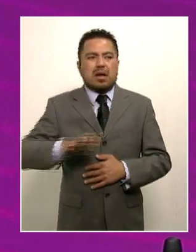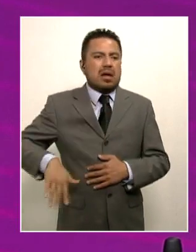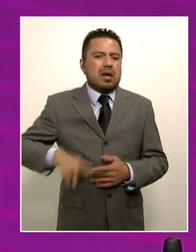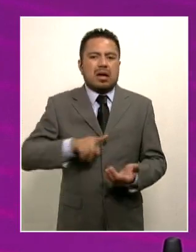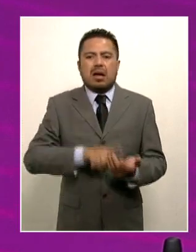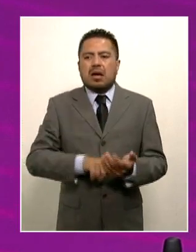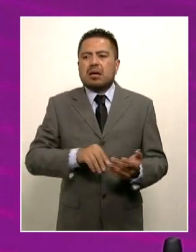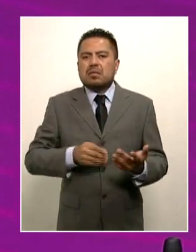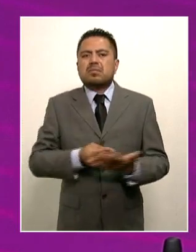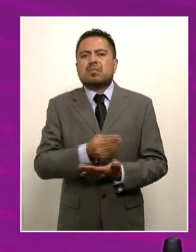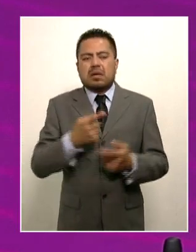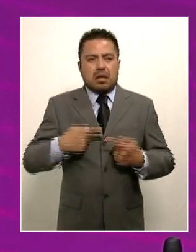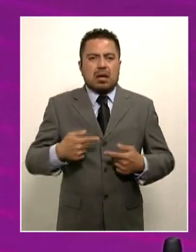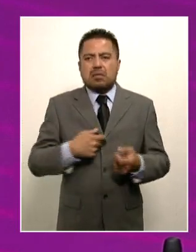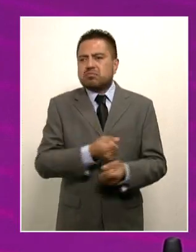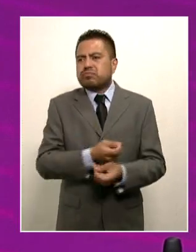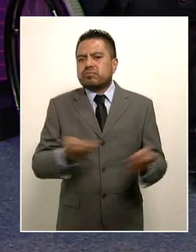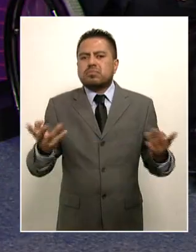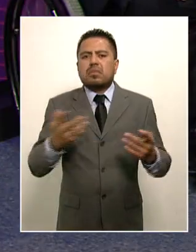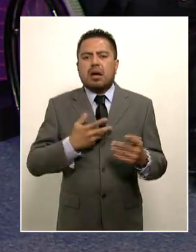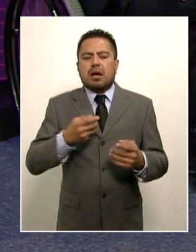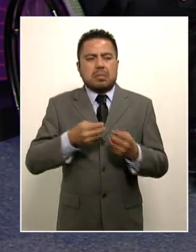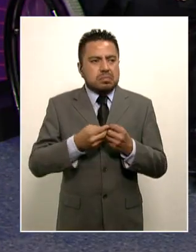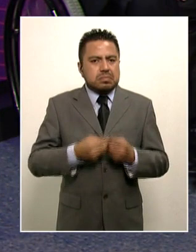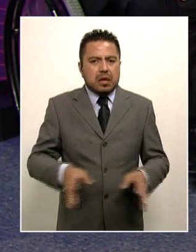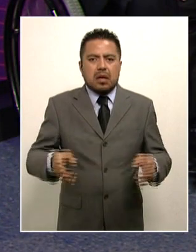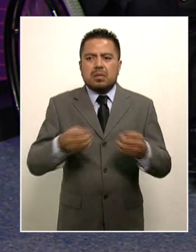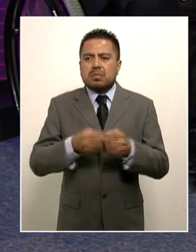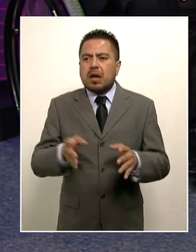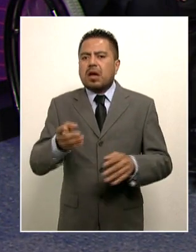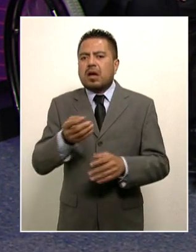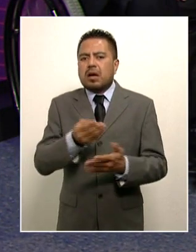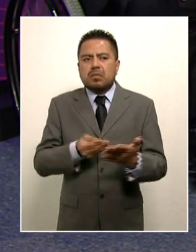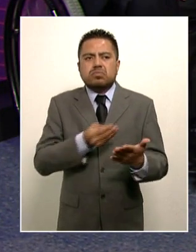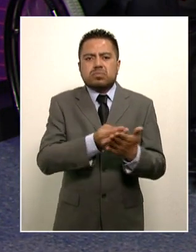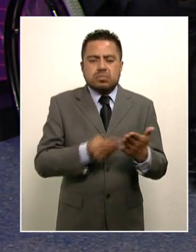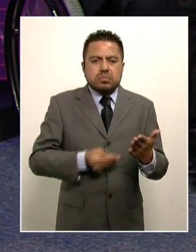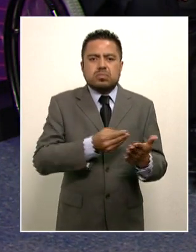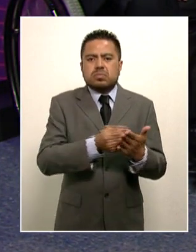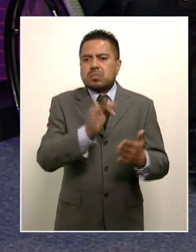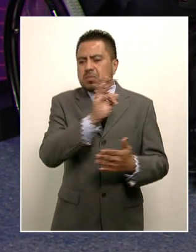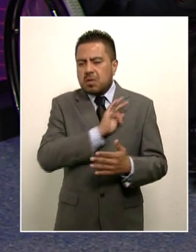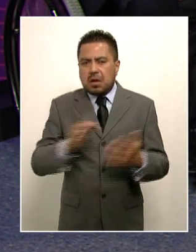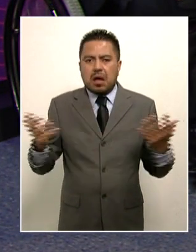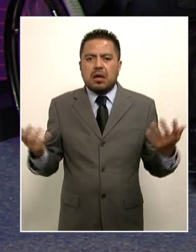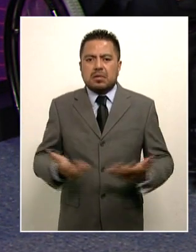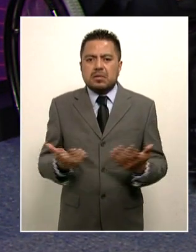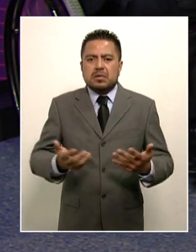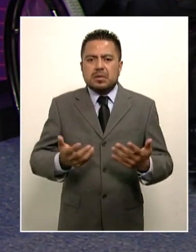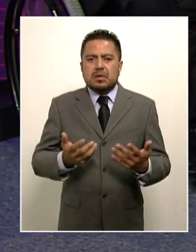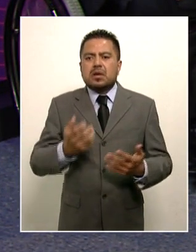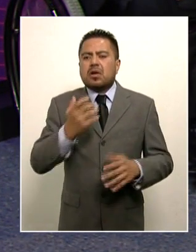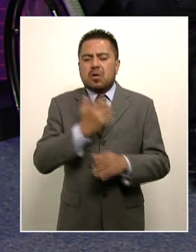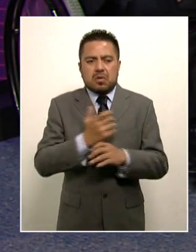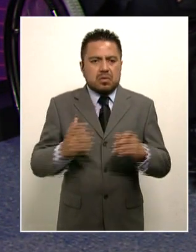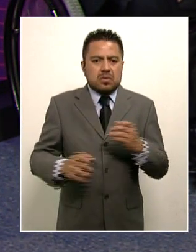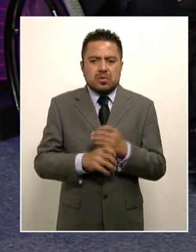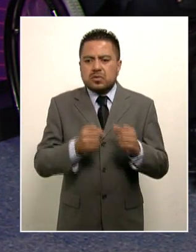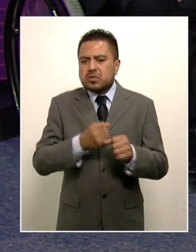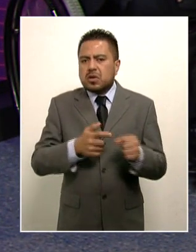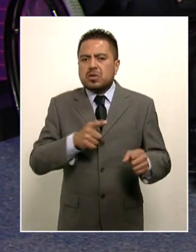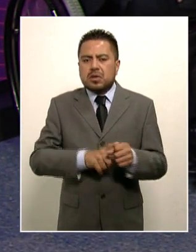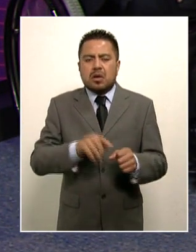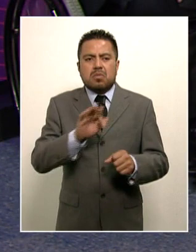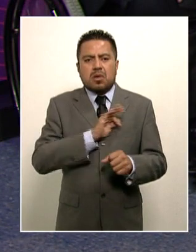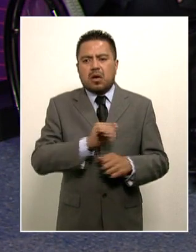introducción, hay muchas personas que nos estamos perdiendo de las aportaciones que podrían hacer si las condiciones sociales